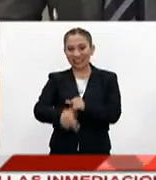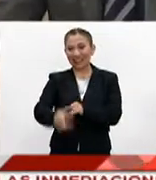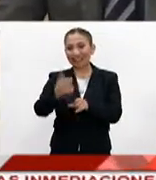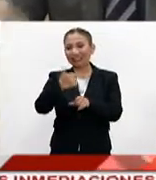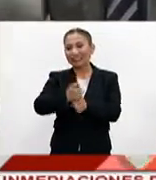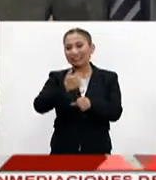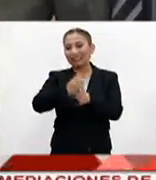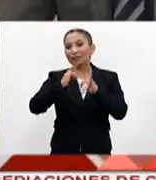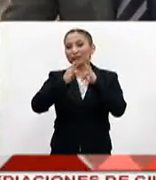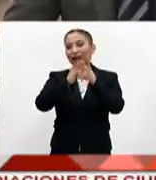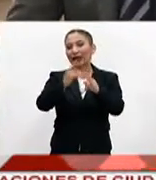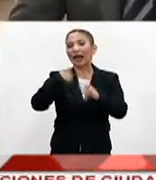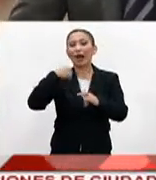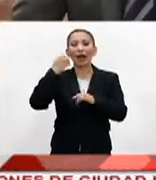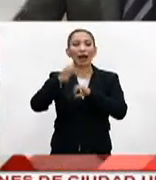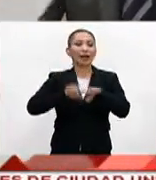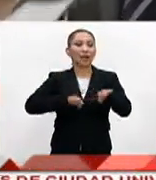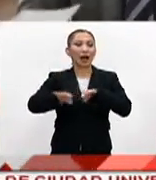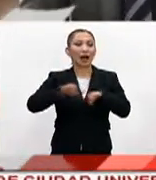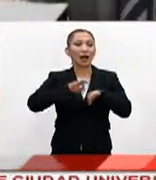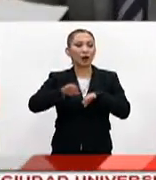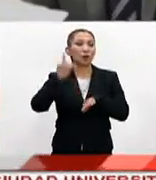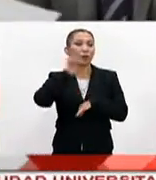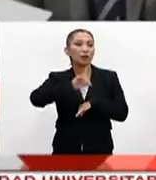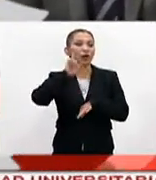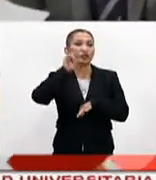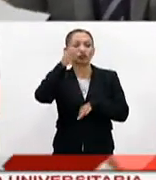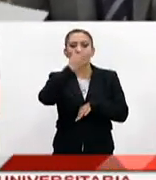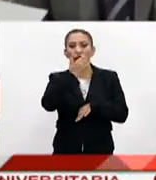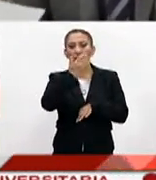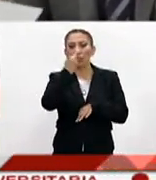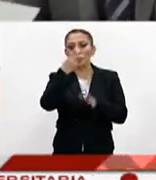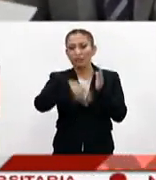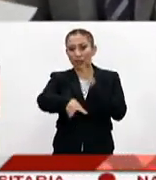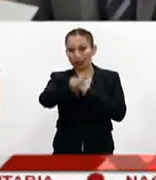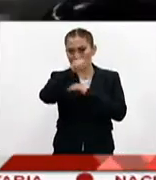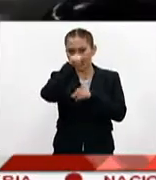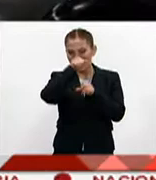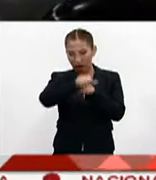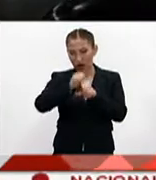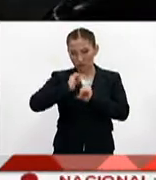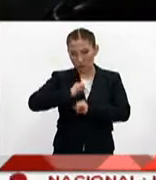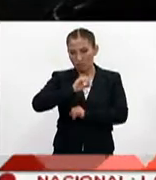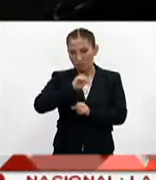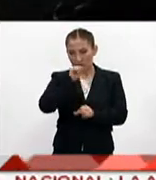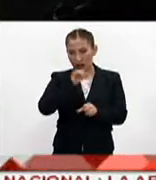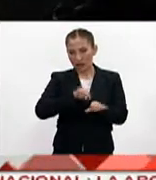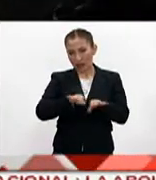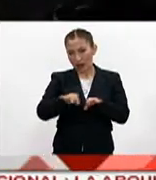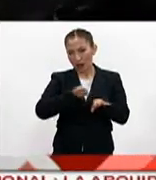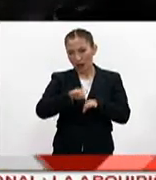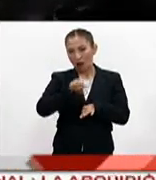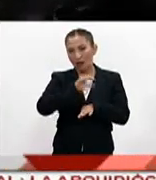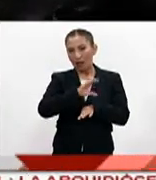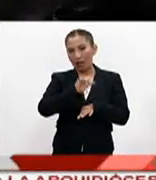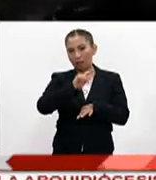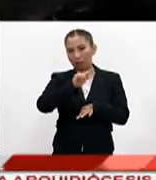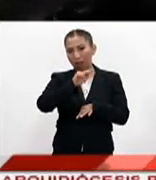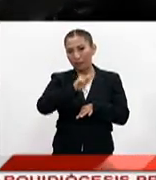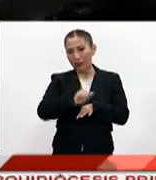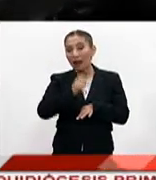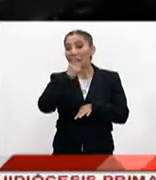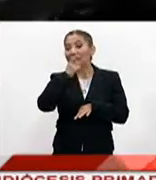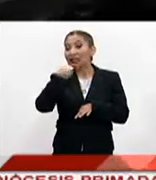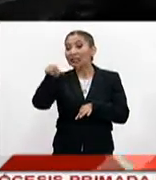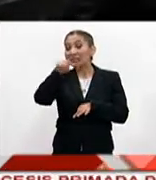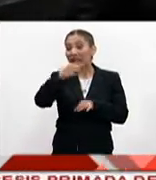Feria Nacional del Empleo para Mujeres Sonora 2018, el secretario del Trabajo, Roberto Campa Cifrián, dijo que en